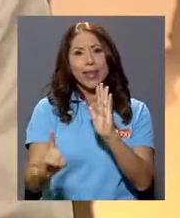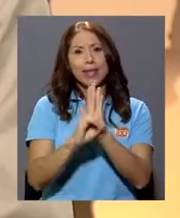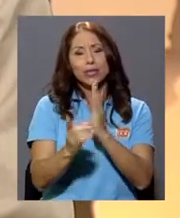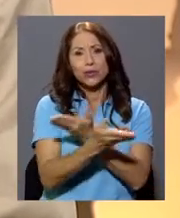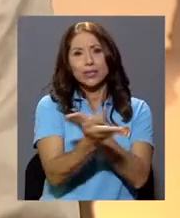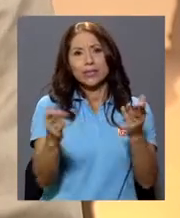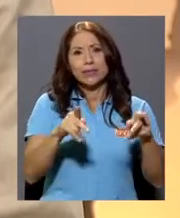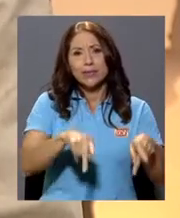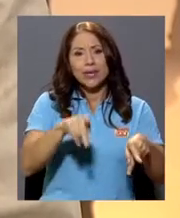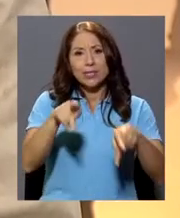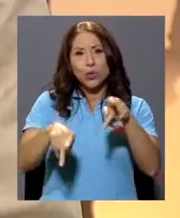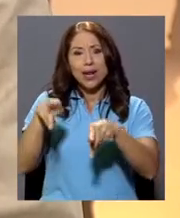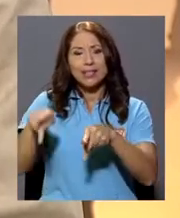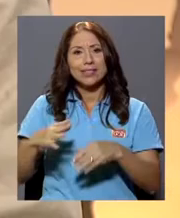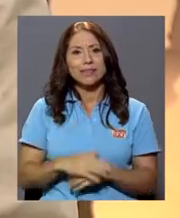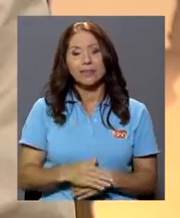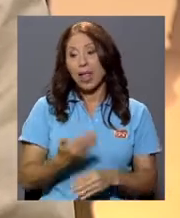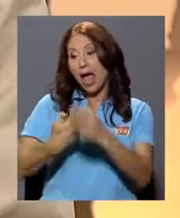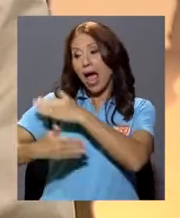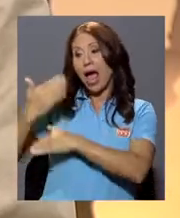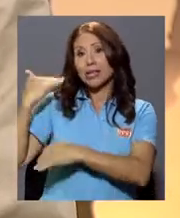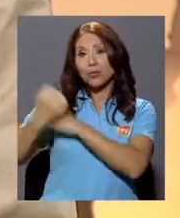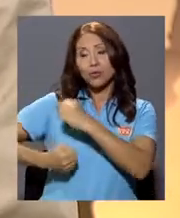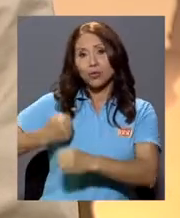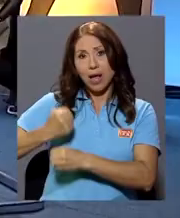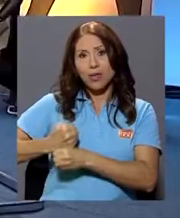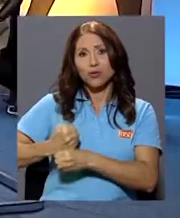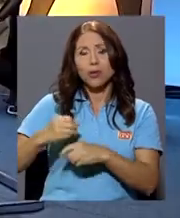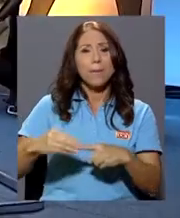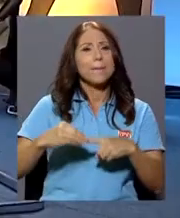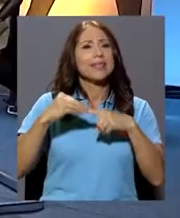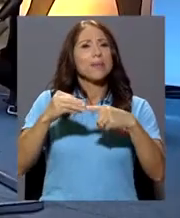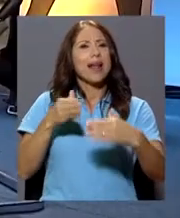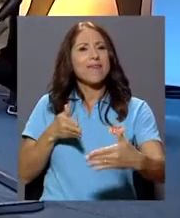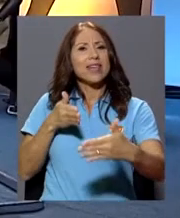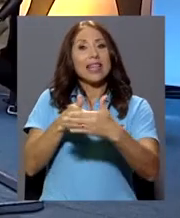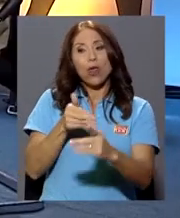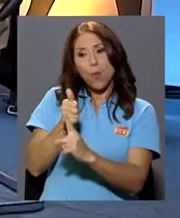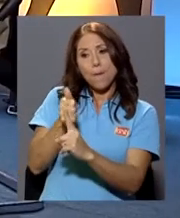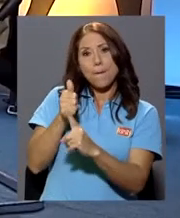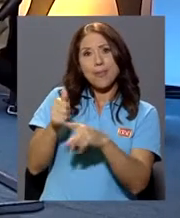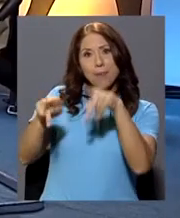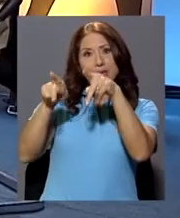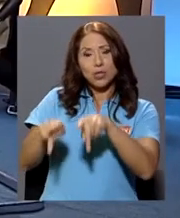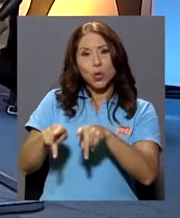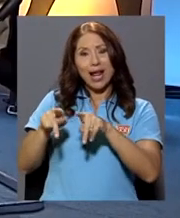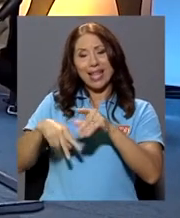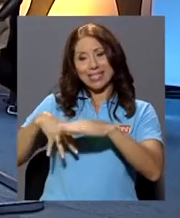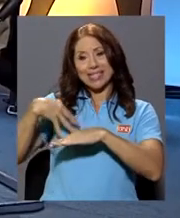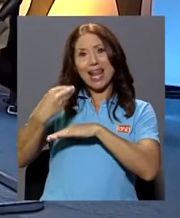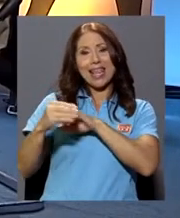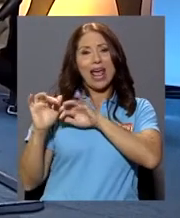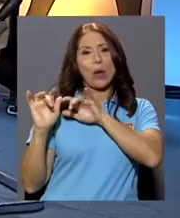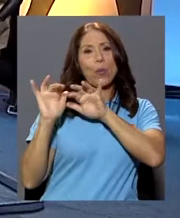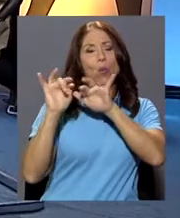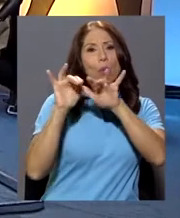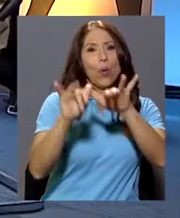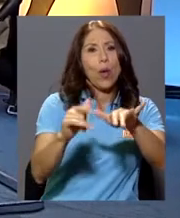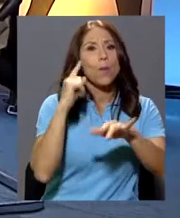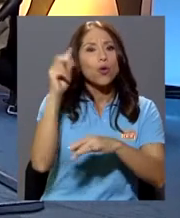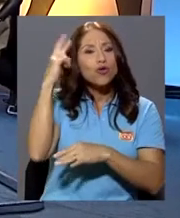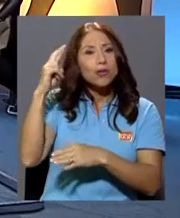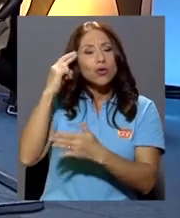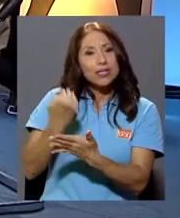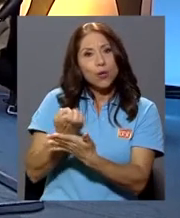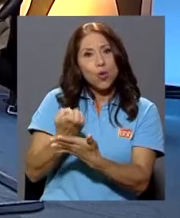personas. Hace unos años, fundamentalmente, el principal afectado era el migrante económico, el que por razones económicas salía